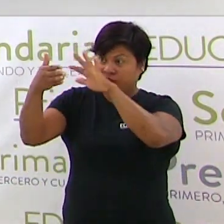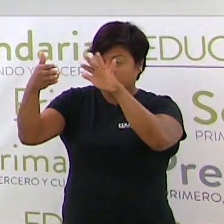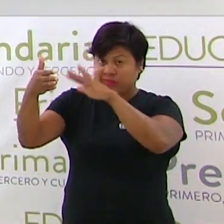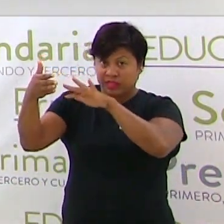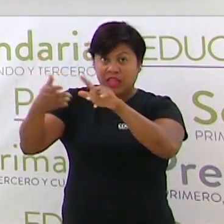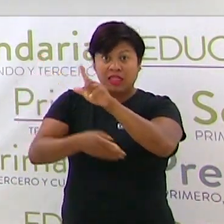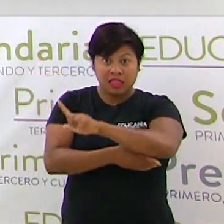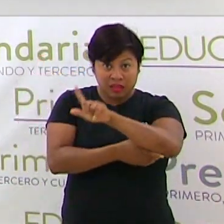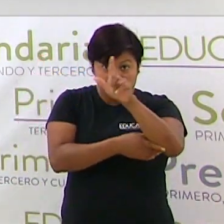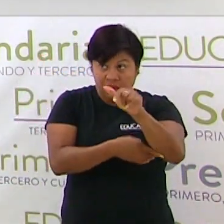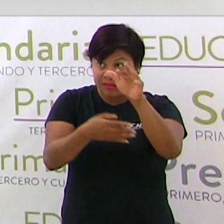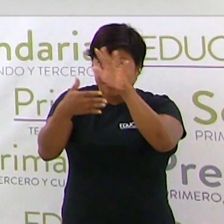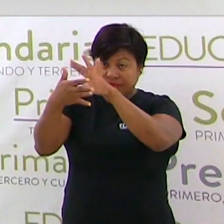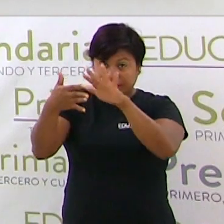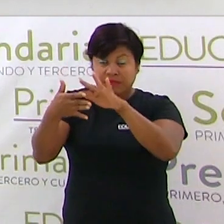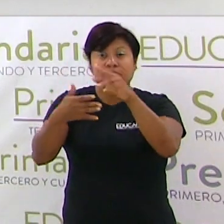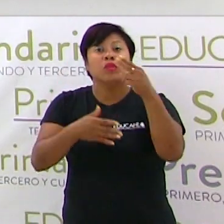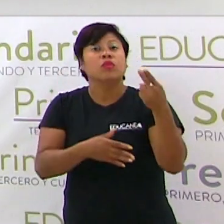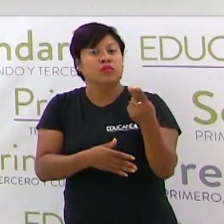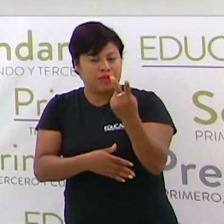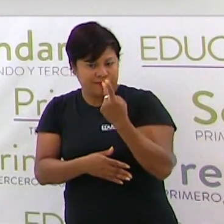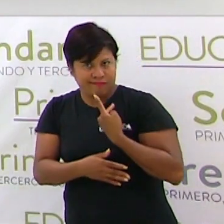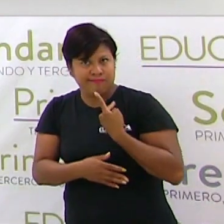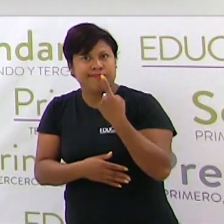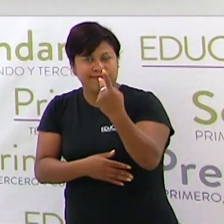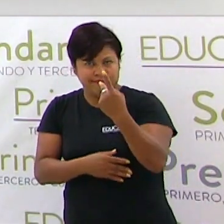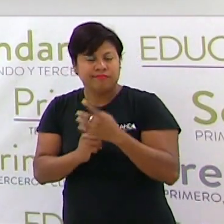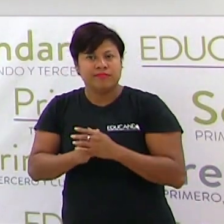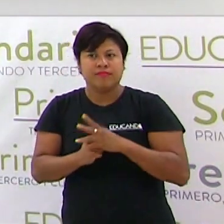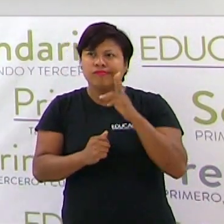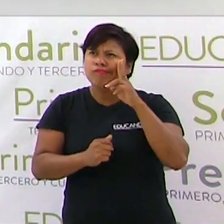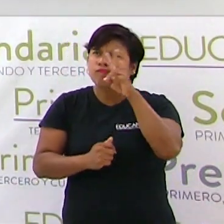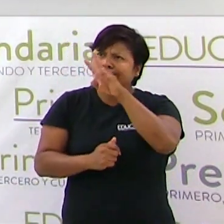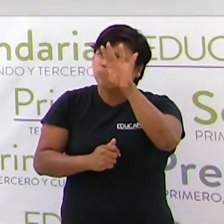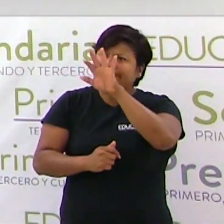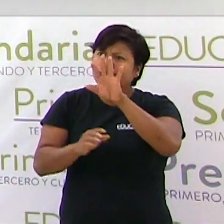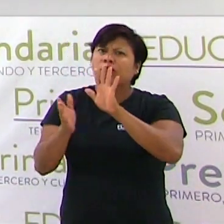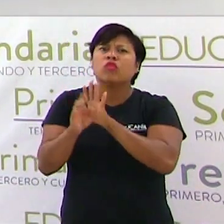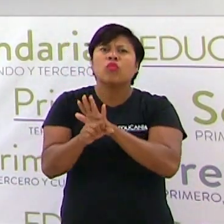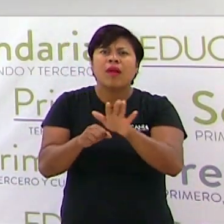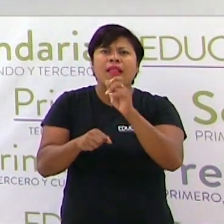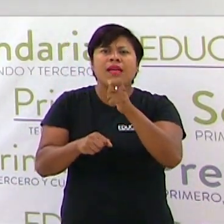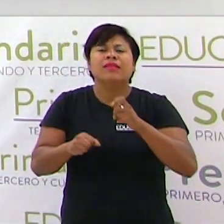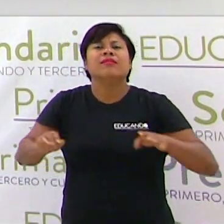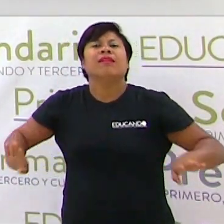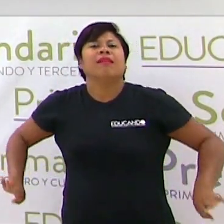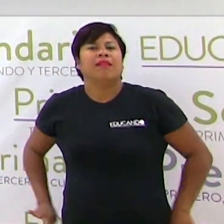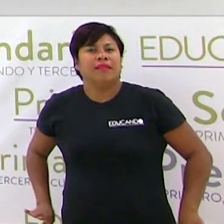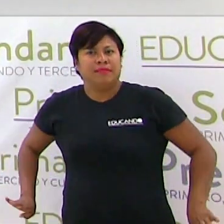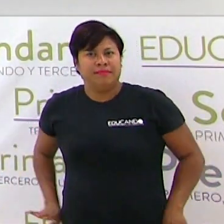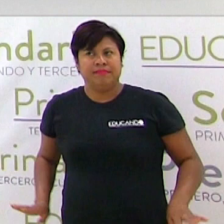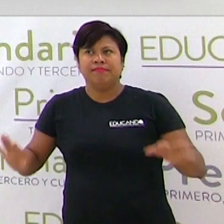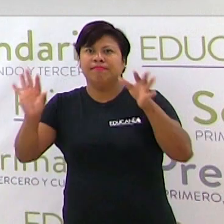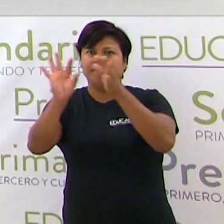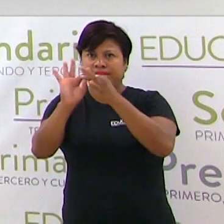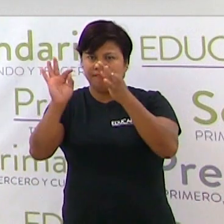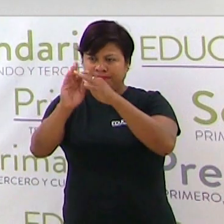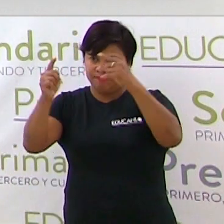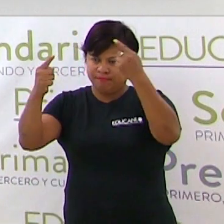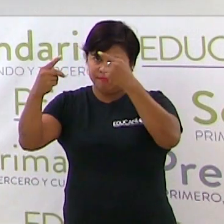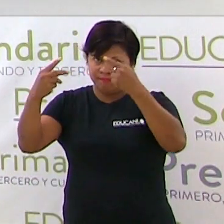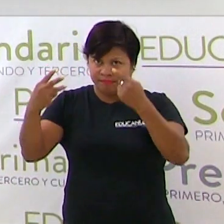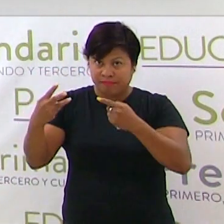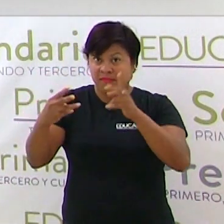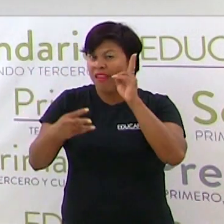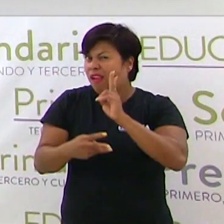de leerla ustedes y yo vamos a deducir cuáles son sus elementos. A ver si son